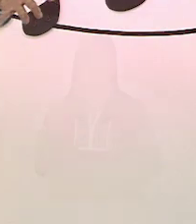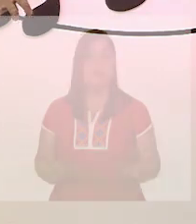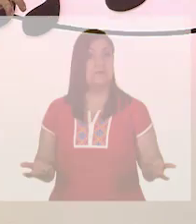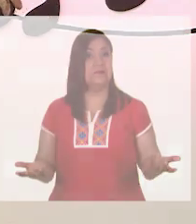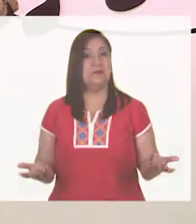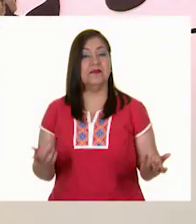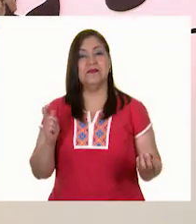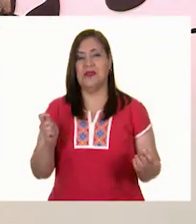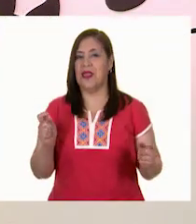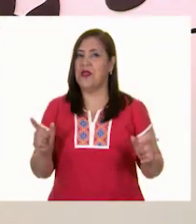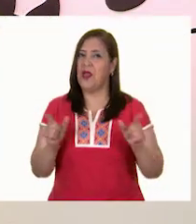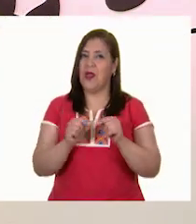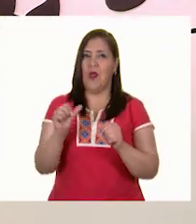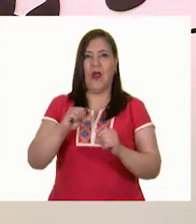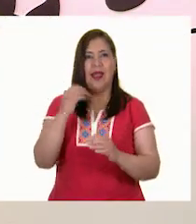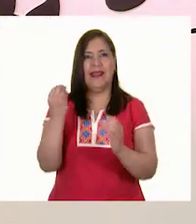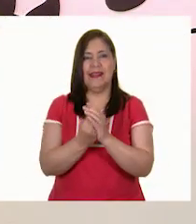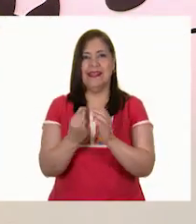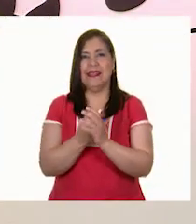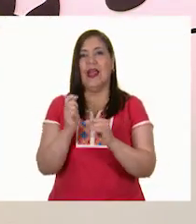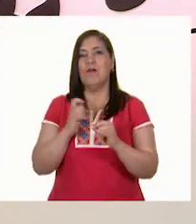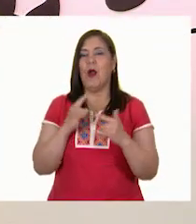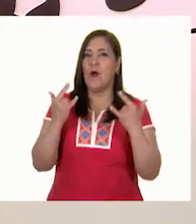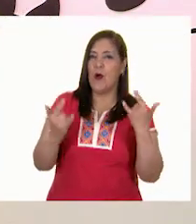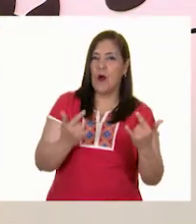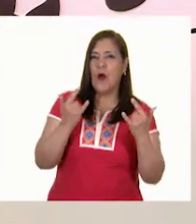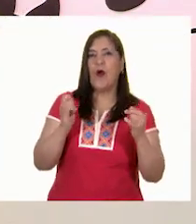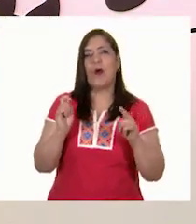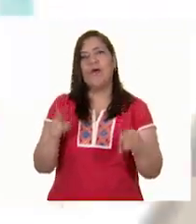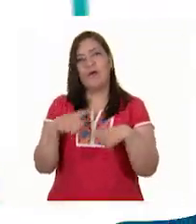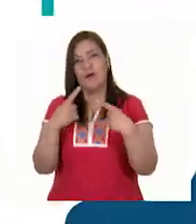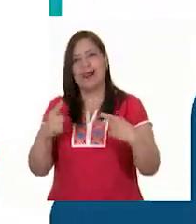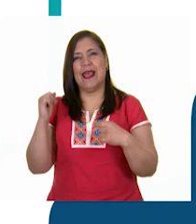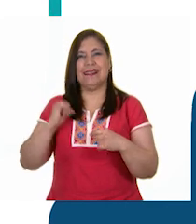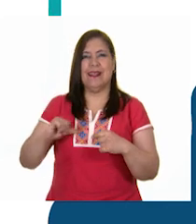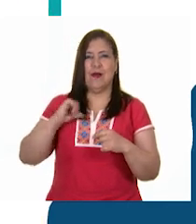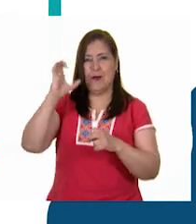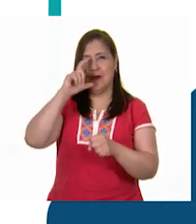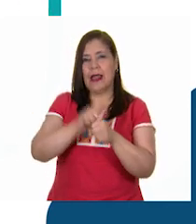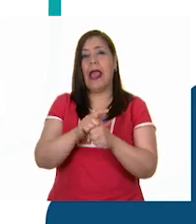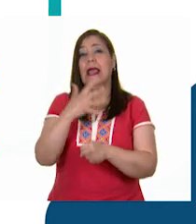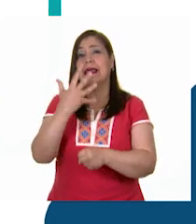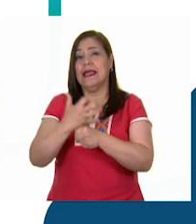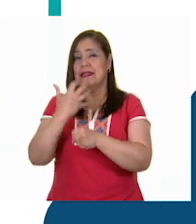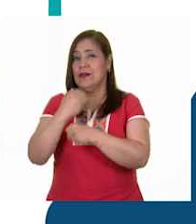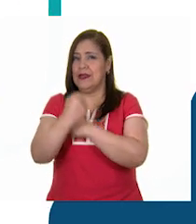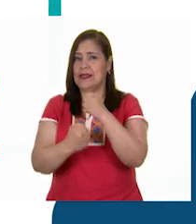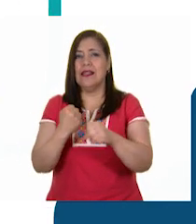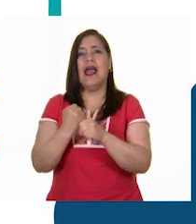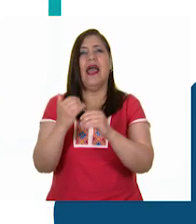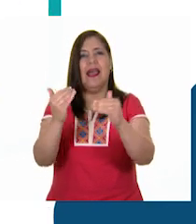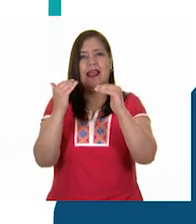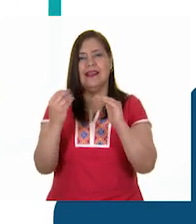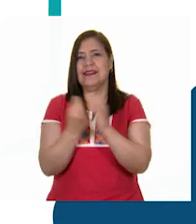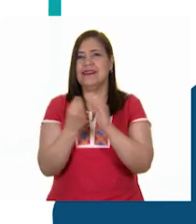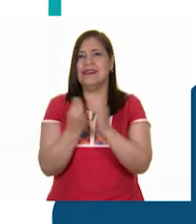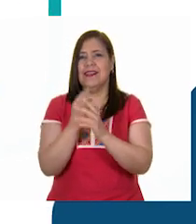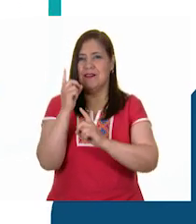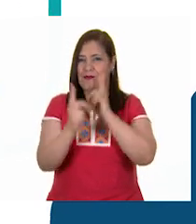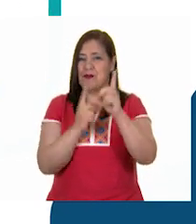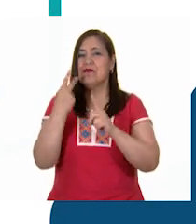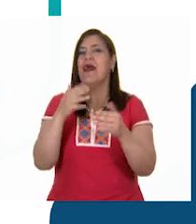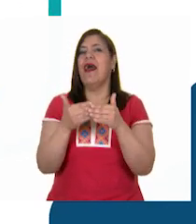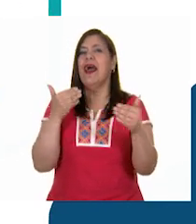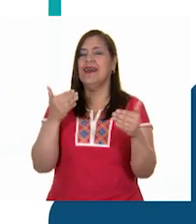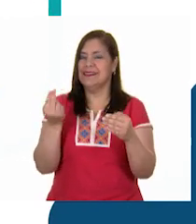Bueno, pues por nuestra parte es todo en Roqueando el Folclor con Rosalía León de quinto grado. Les dejamos con educación física, pero antes a